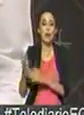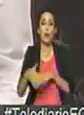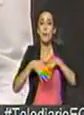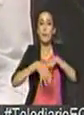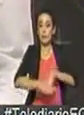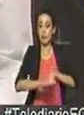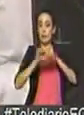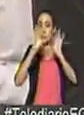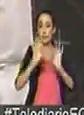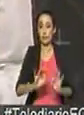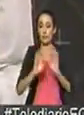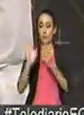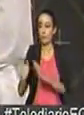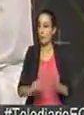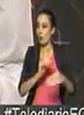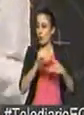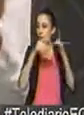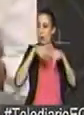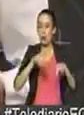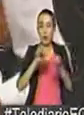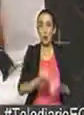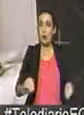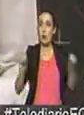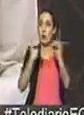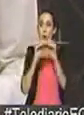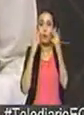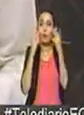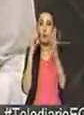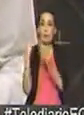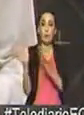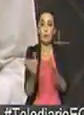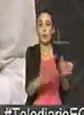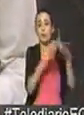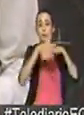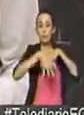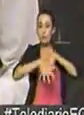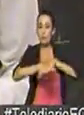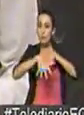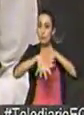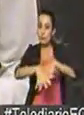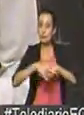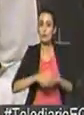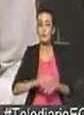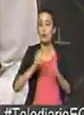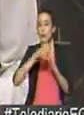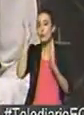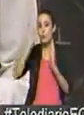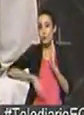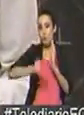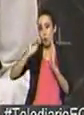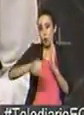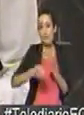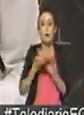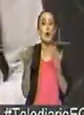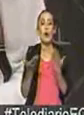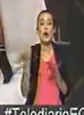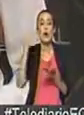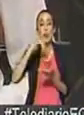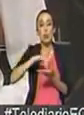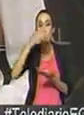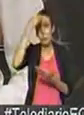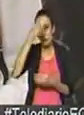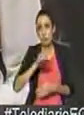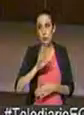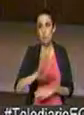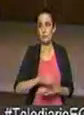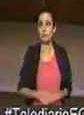servicio público en la provincia de Sucumbíos durante las últimas manifestaciones. Su abogado anunció que apelará esta decisión.